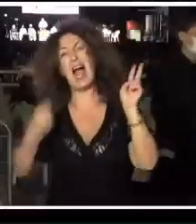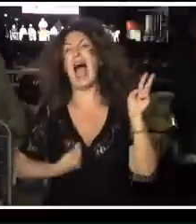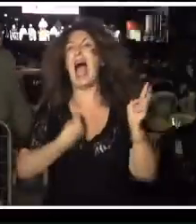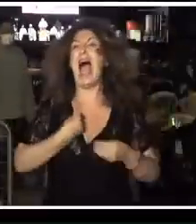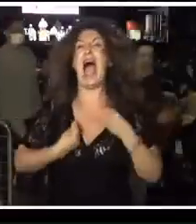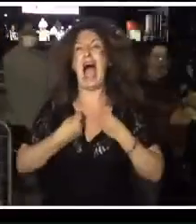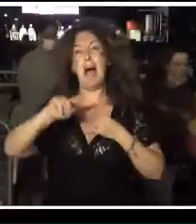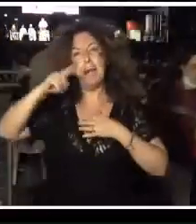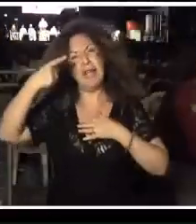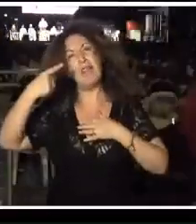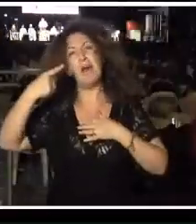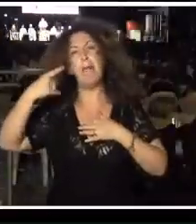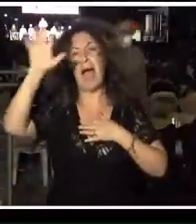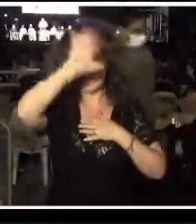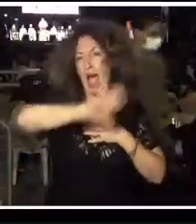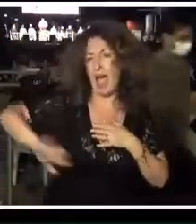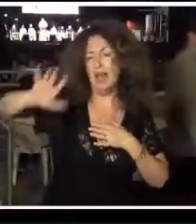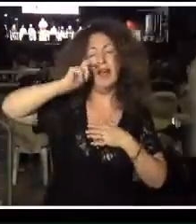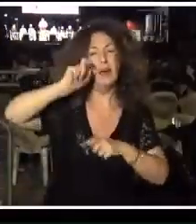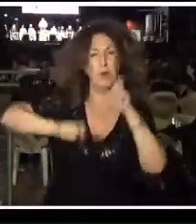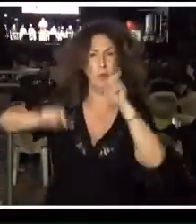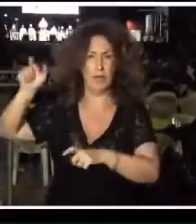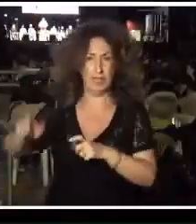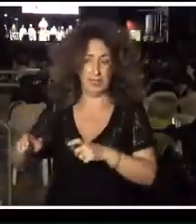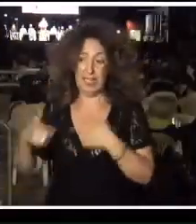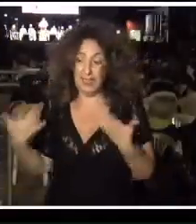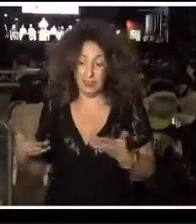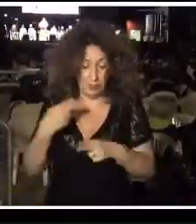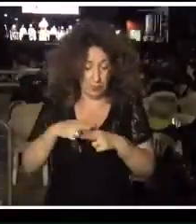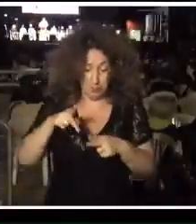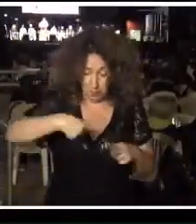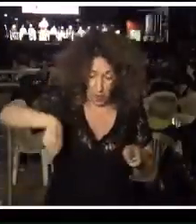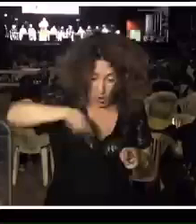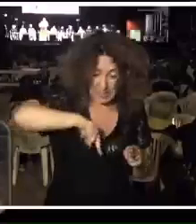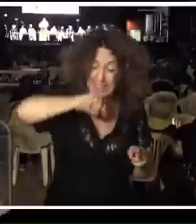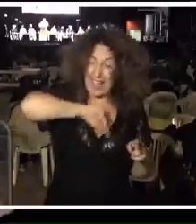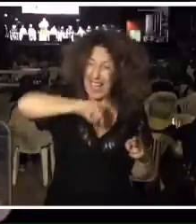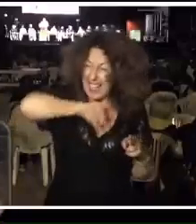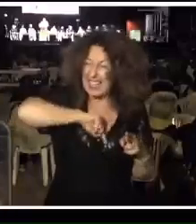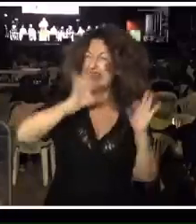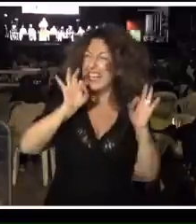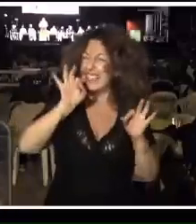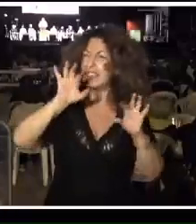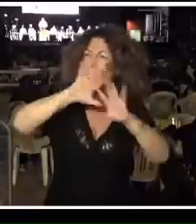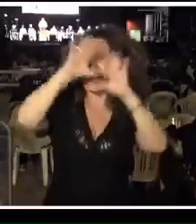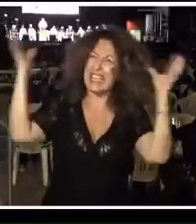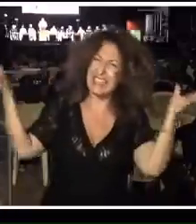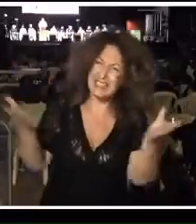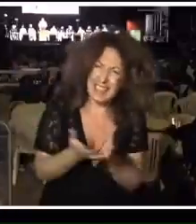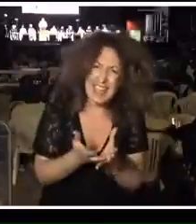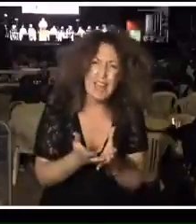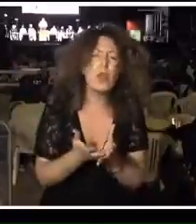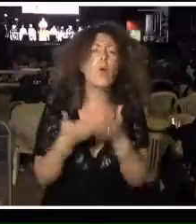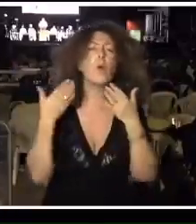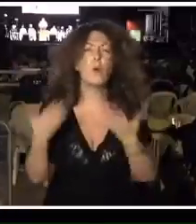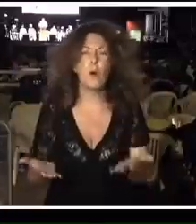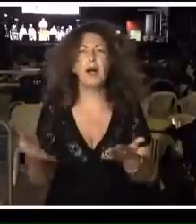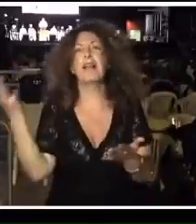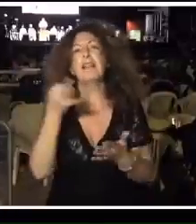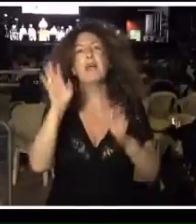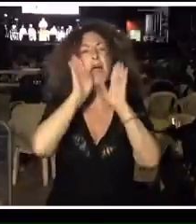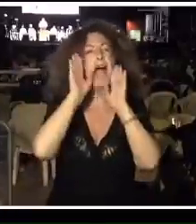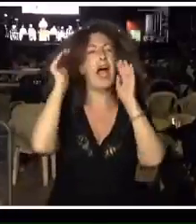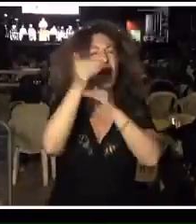la seguridad de la humanidad. La obligación política y ética de la comunidad internacional es garantizar la debida